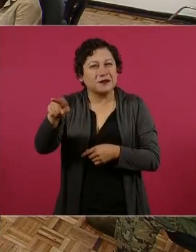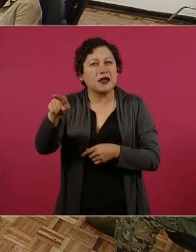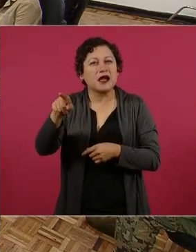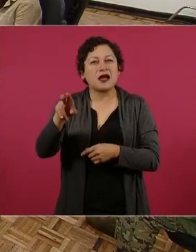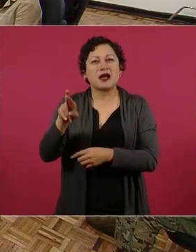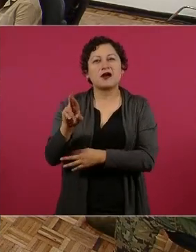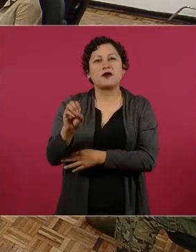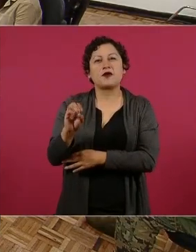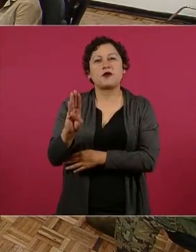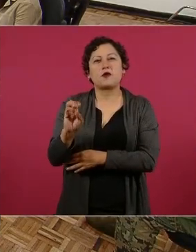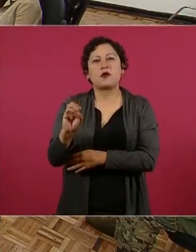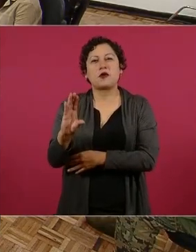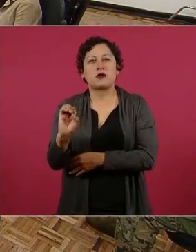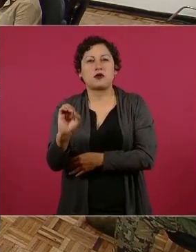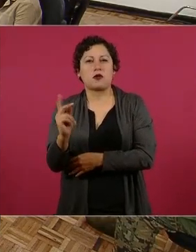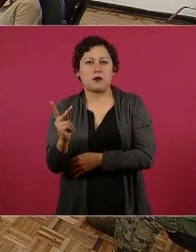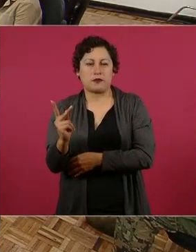Había un…